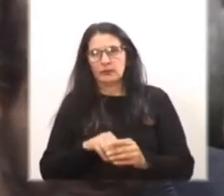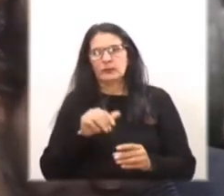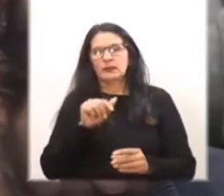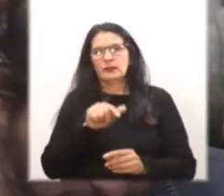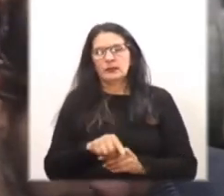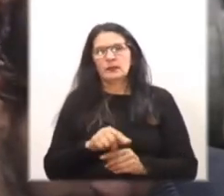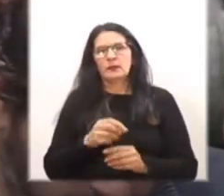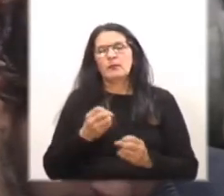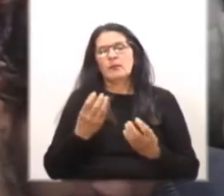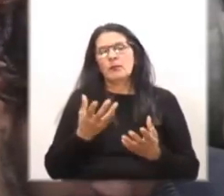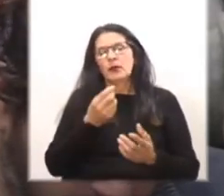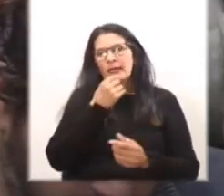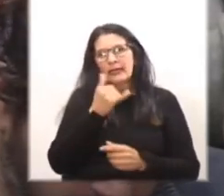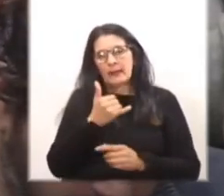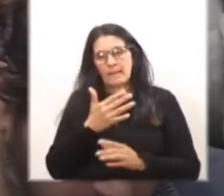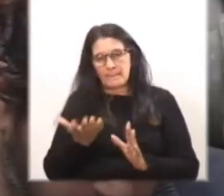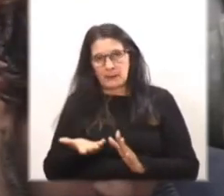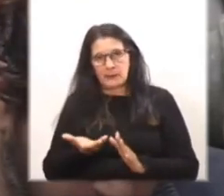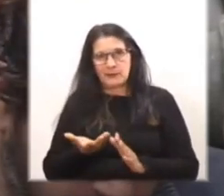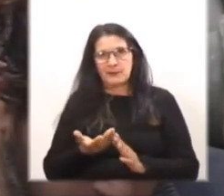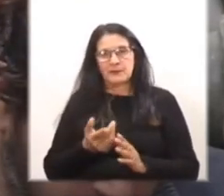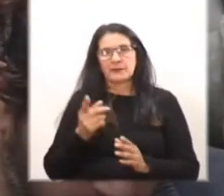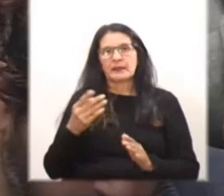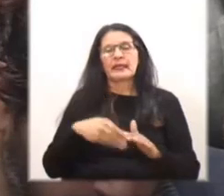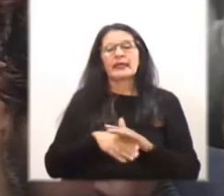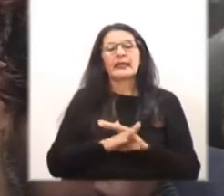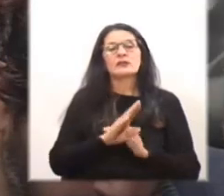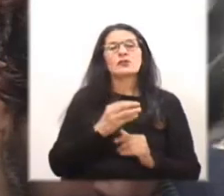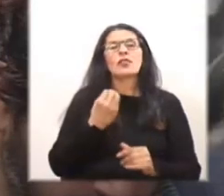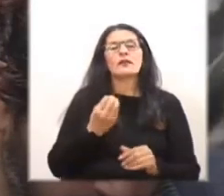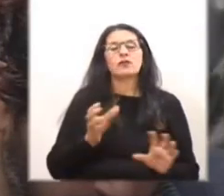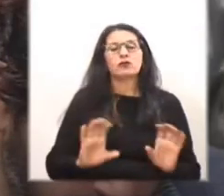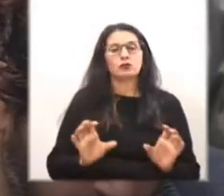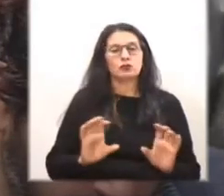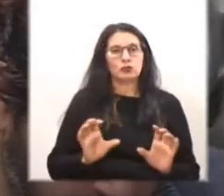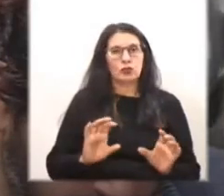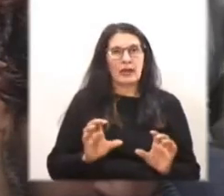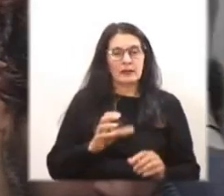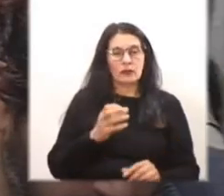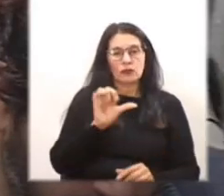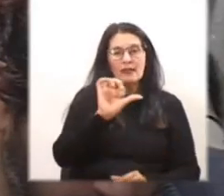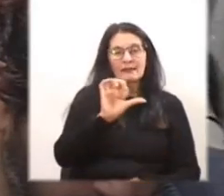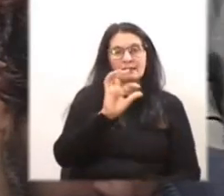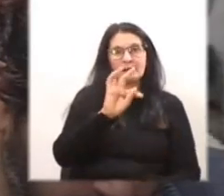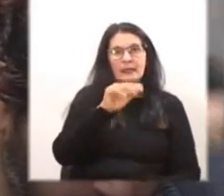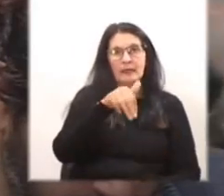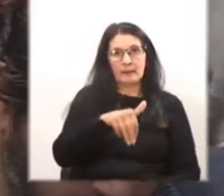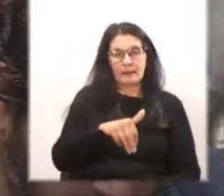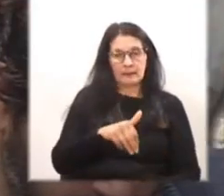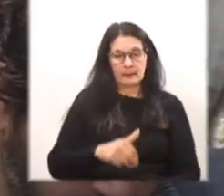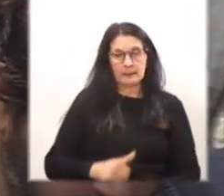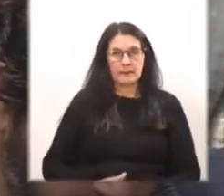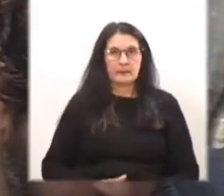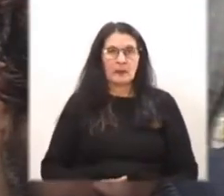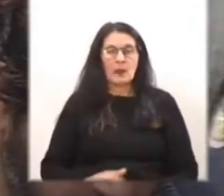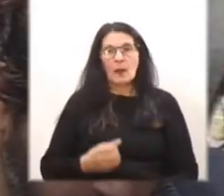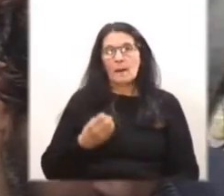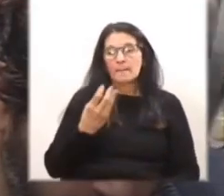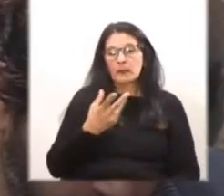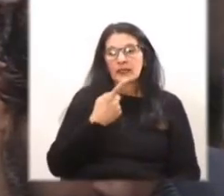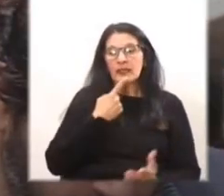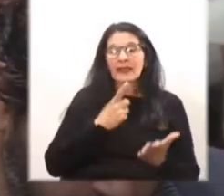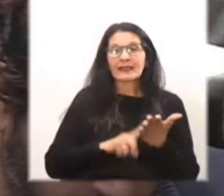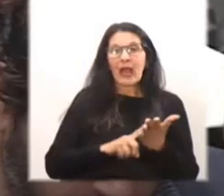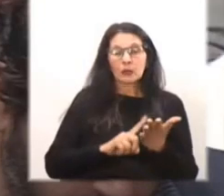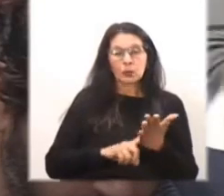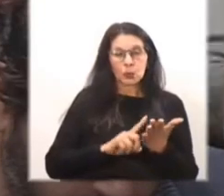condiciona, por ejemplo, el ingreso de funcionarios a CTM. Porque el